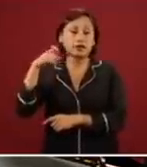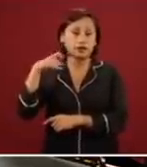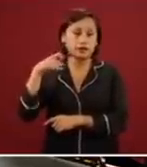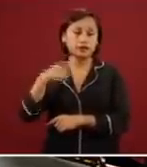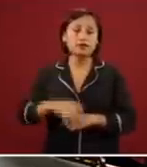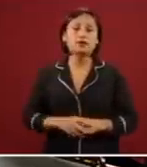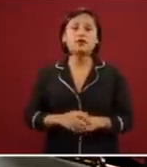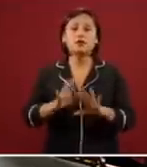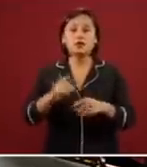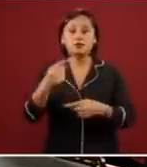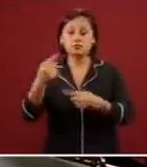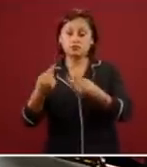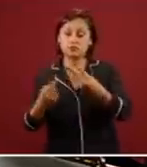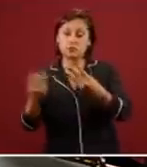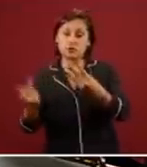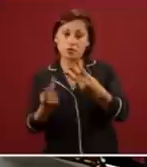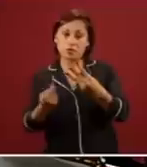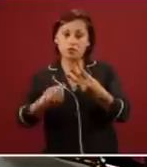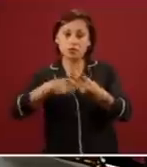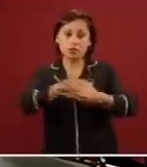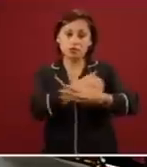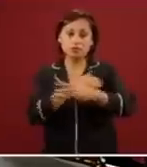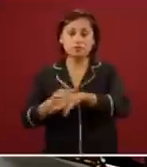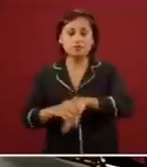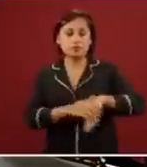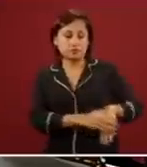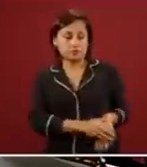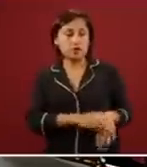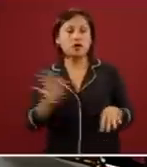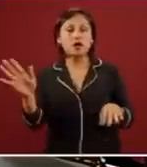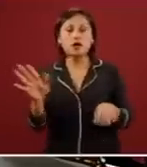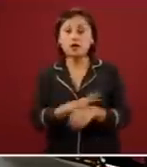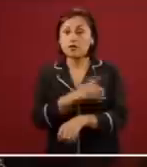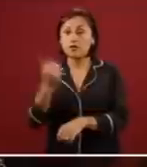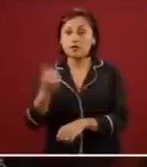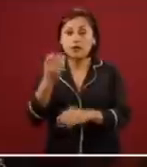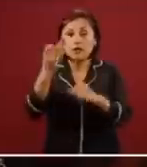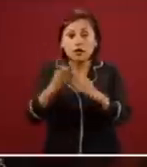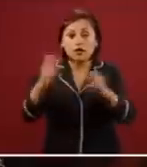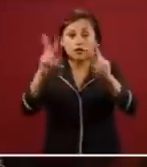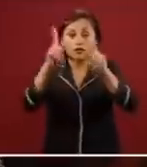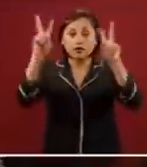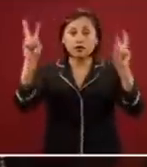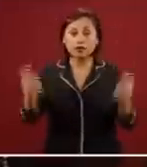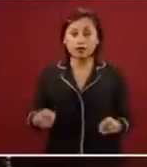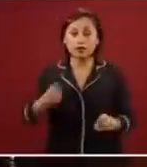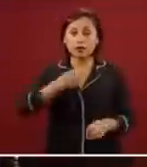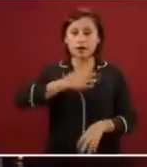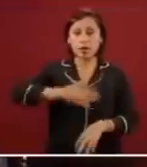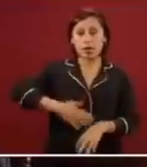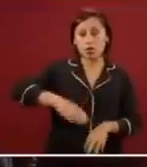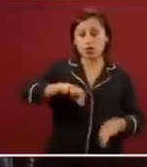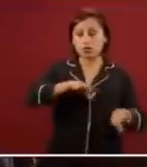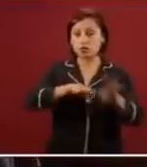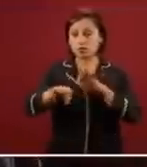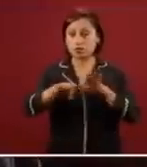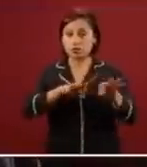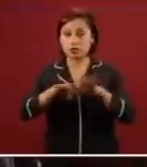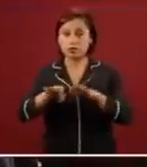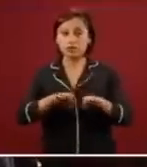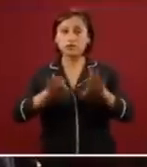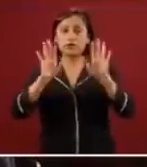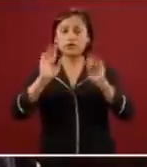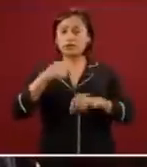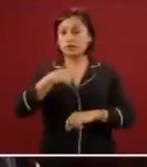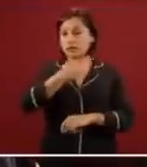otras preguntas, pero las voy a omitir, porque en este esquema de justicia laboral, no sé si aquí en la